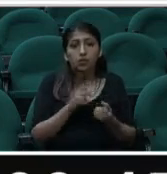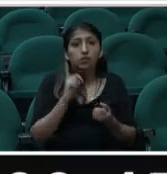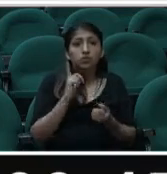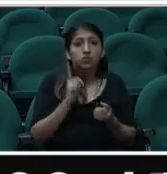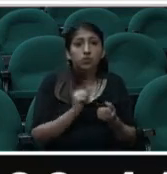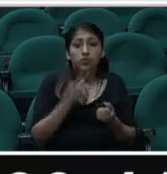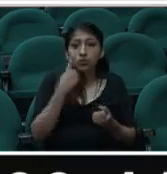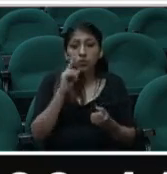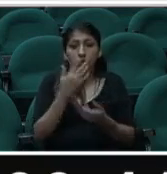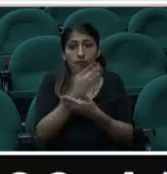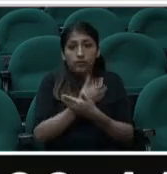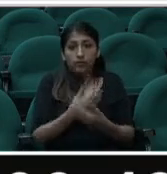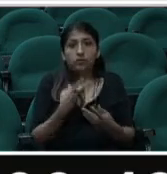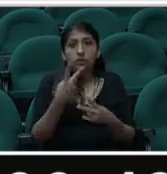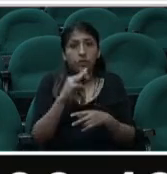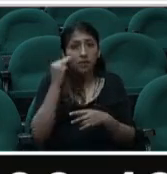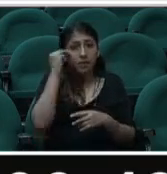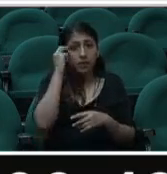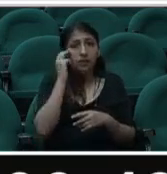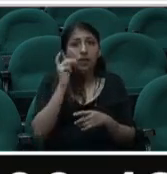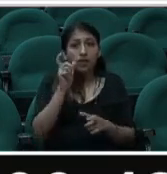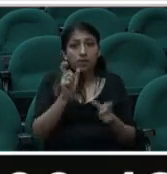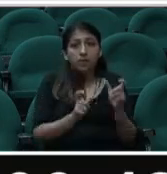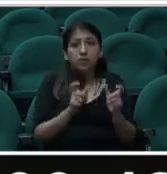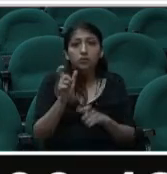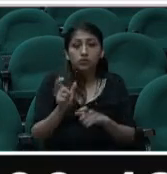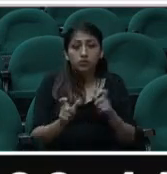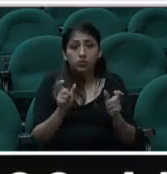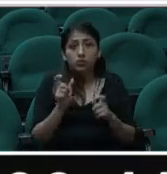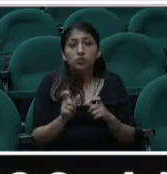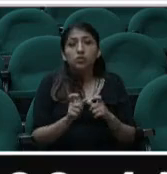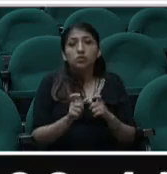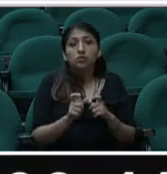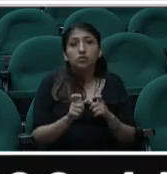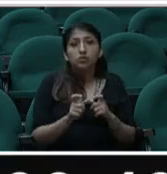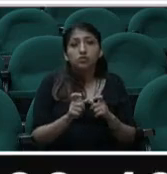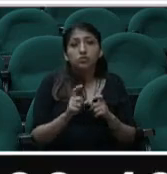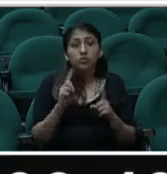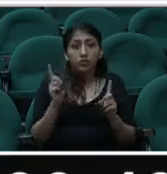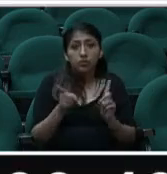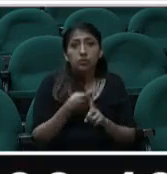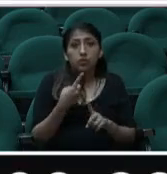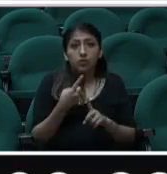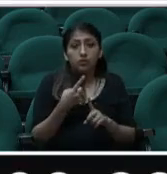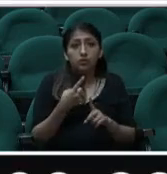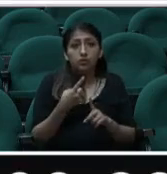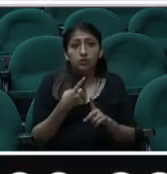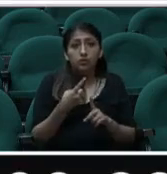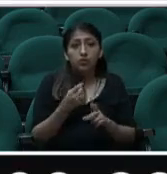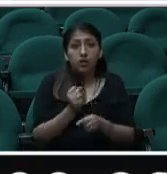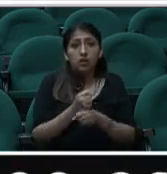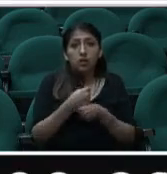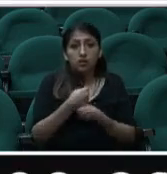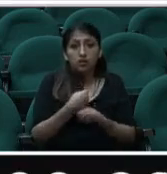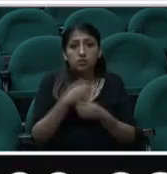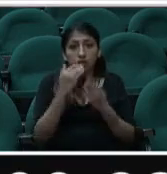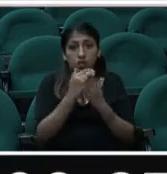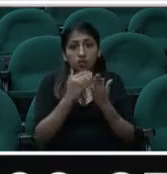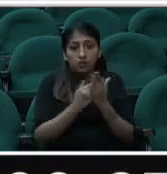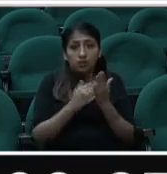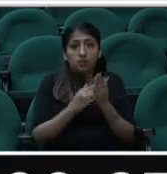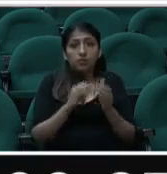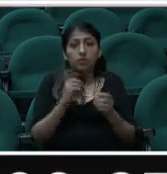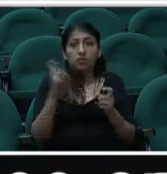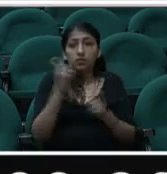no sólo física sino mental también de las personas y es por eso que tenemos que hacer las reformas necesarias